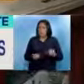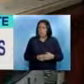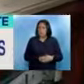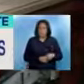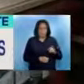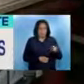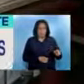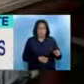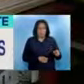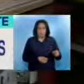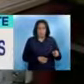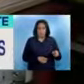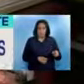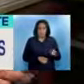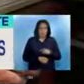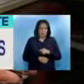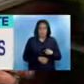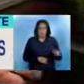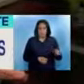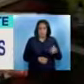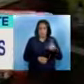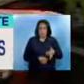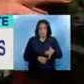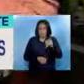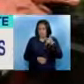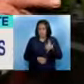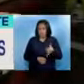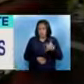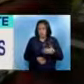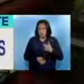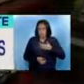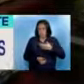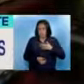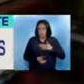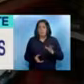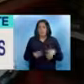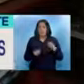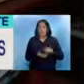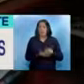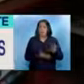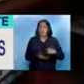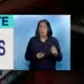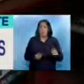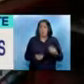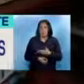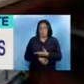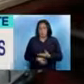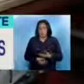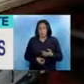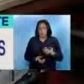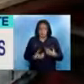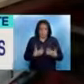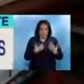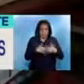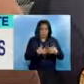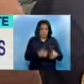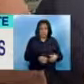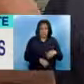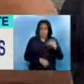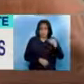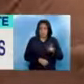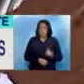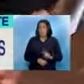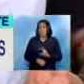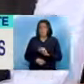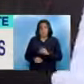Eso es de... Los teléfonos son míos. ¿Cómo los ha adquirido? ¿La compañía, usted? No.